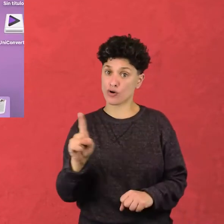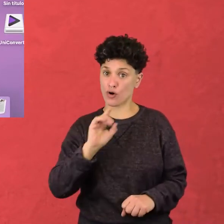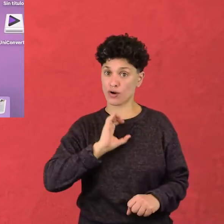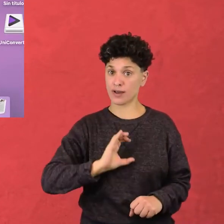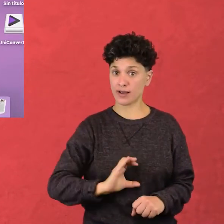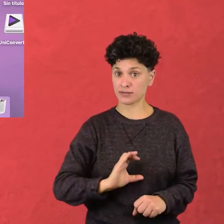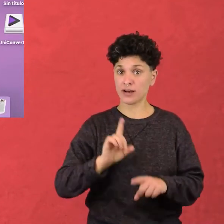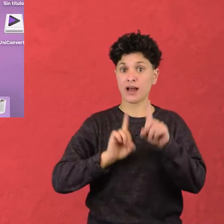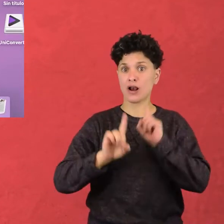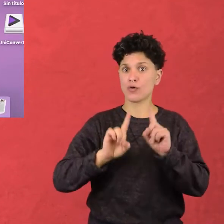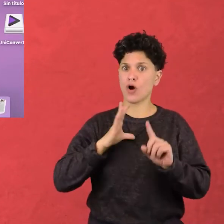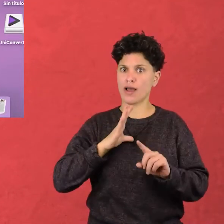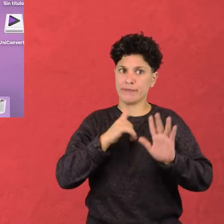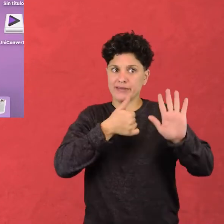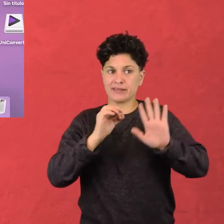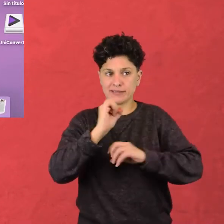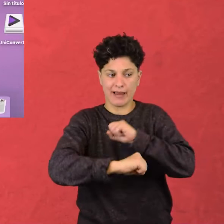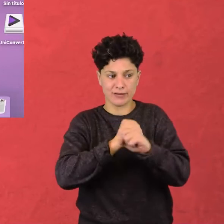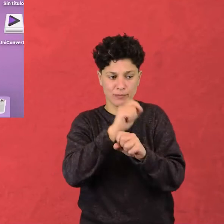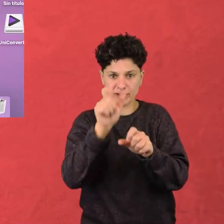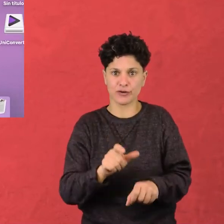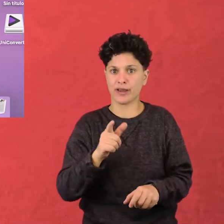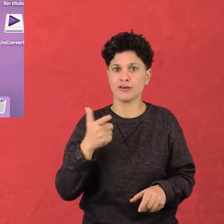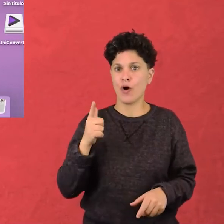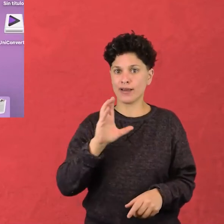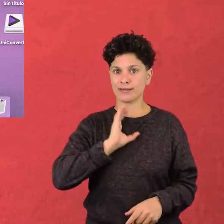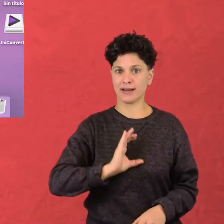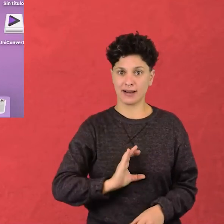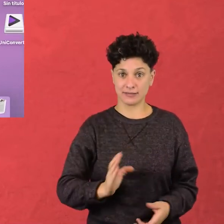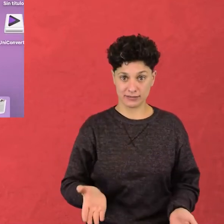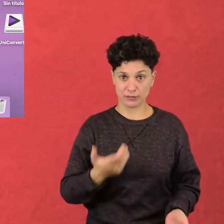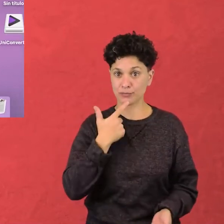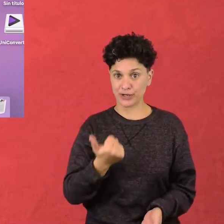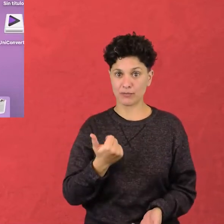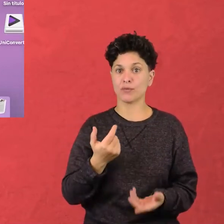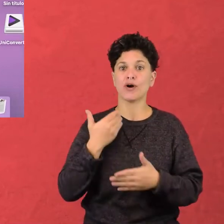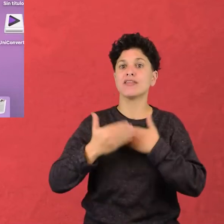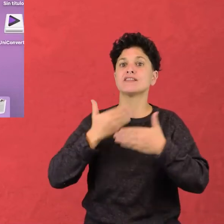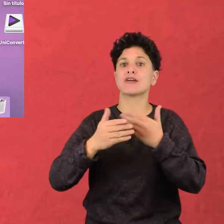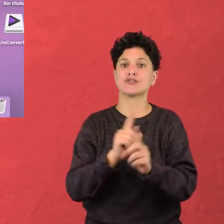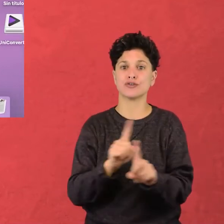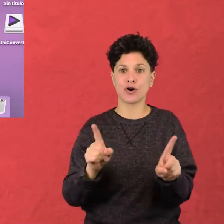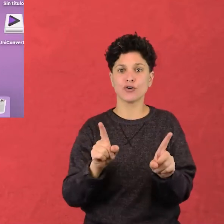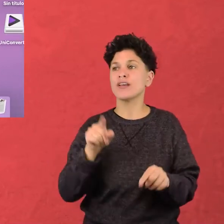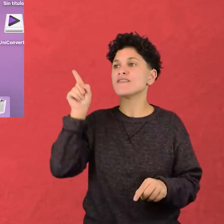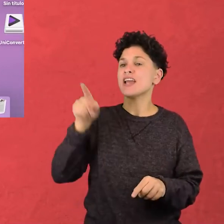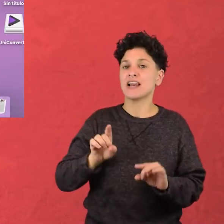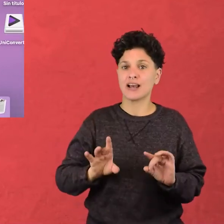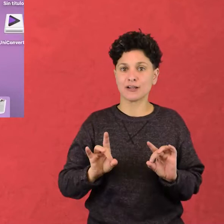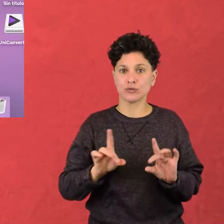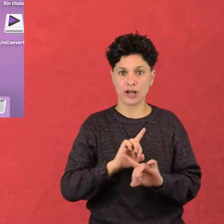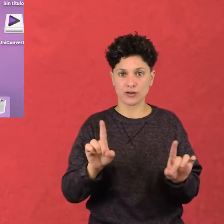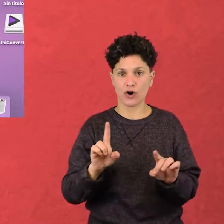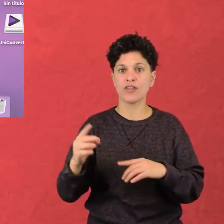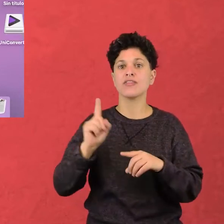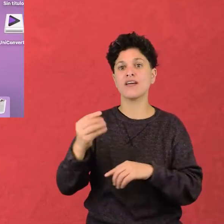a la adultez no significa que tenga carácter. Hay personas que pueden tener 60 años y nunca desarrollar un carácter